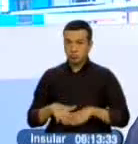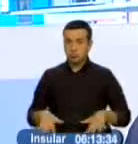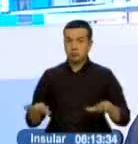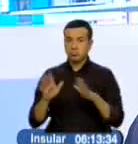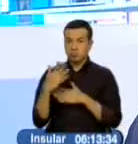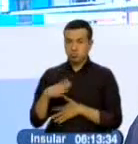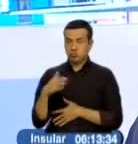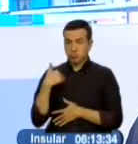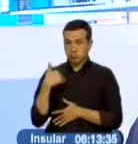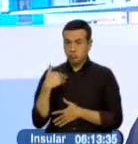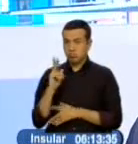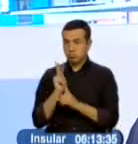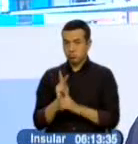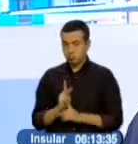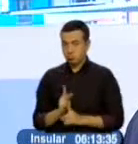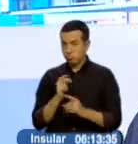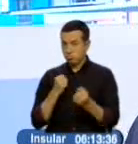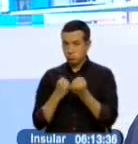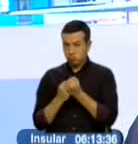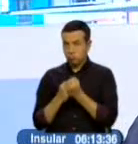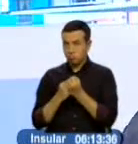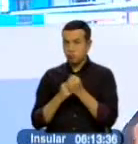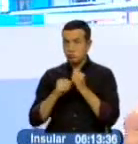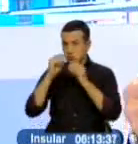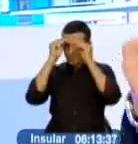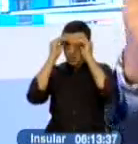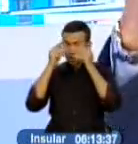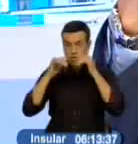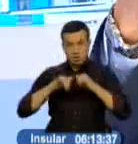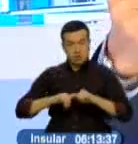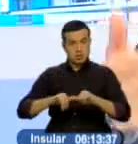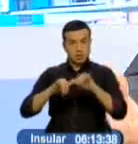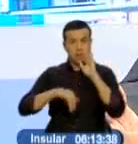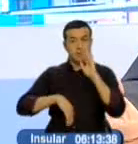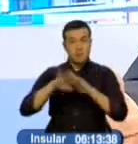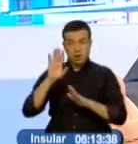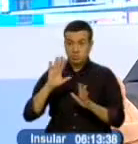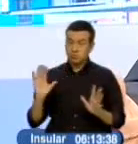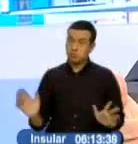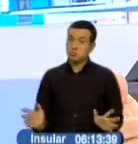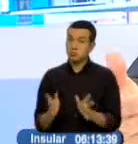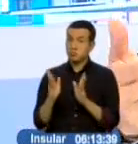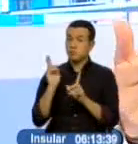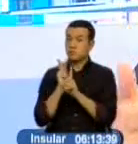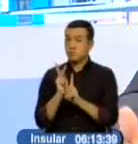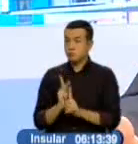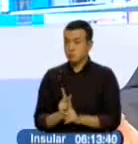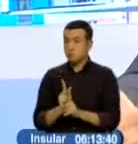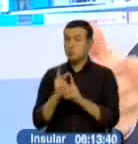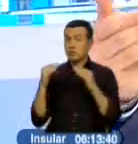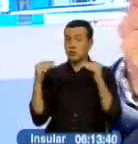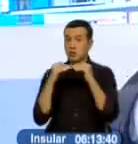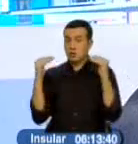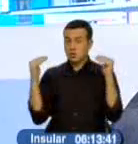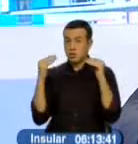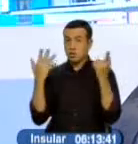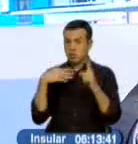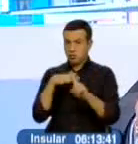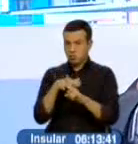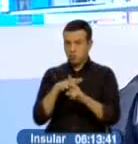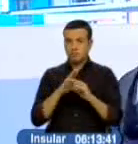tiene los elementos de sostén pedagógico, tenga un mayor impulso en los aspectos de equidad y de